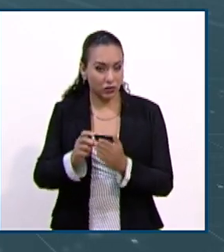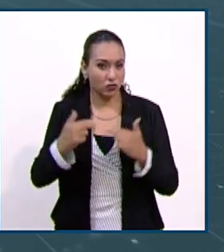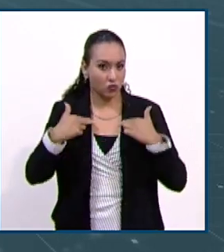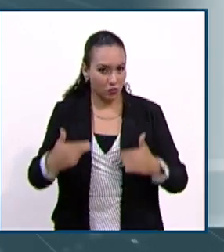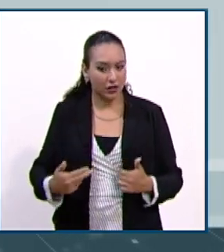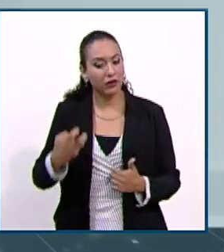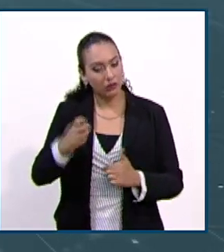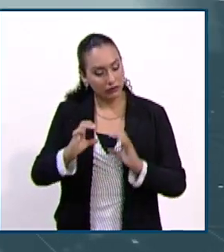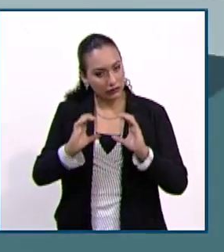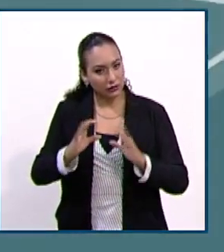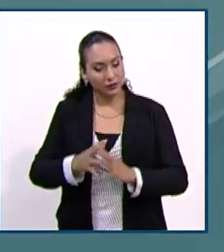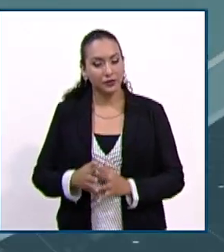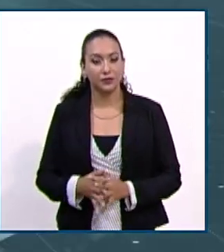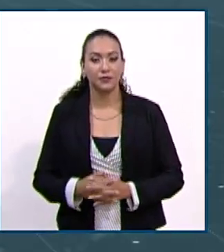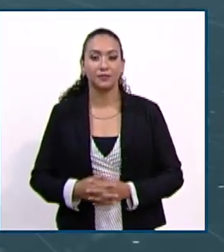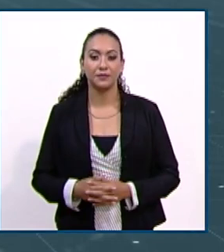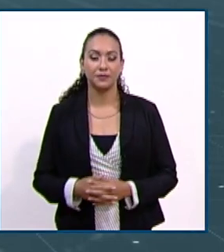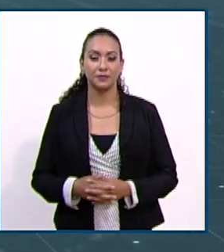Lainez Potisek.